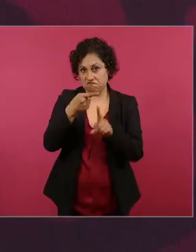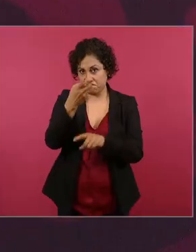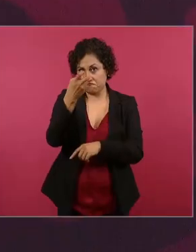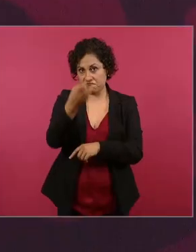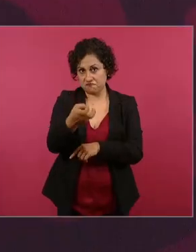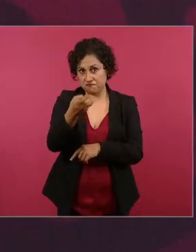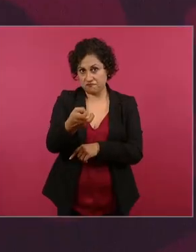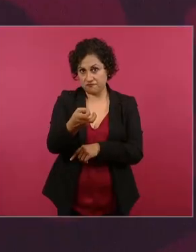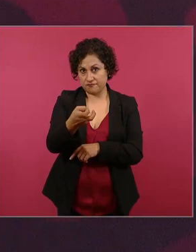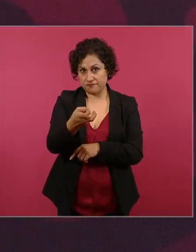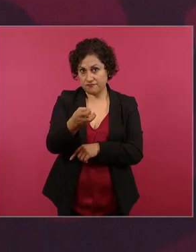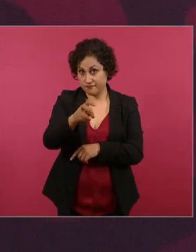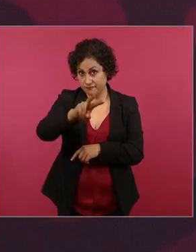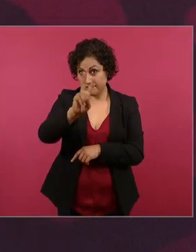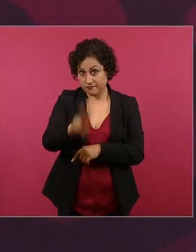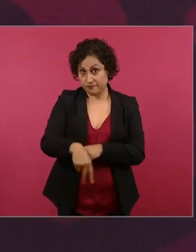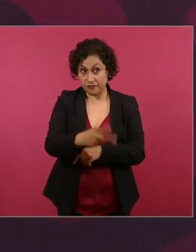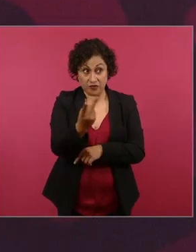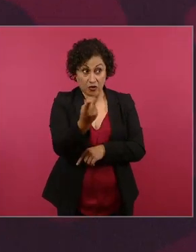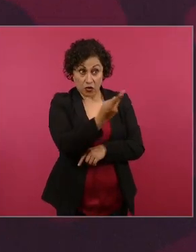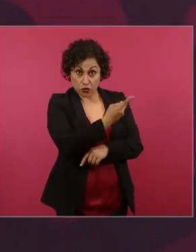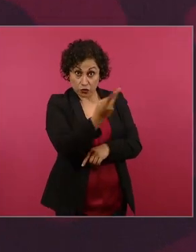Ha aprobado un plan